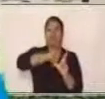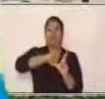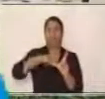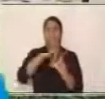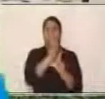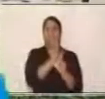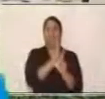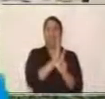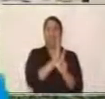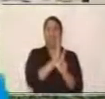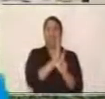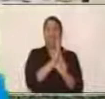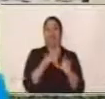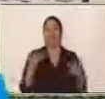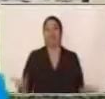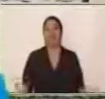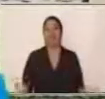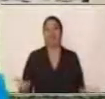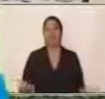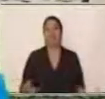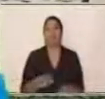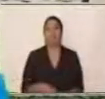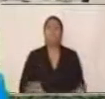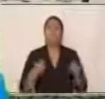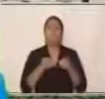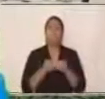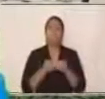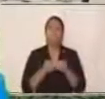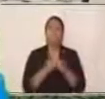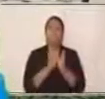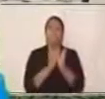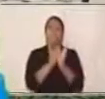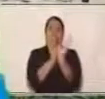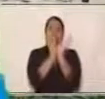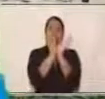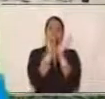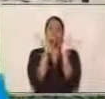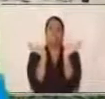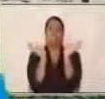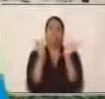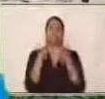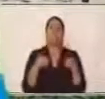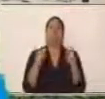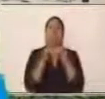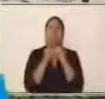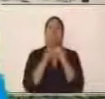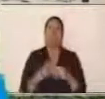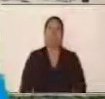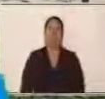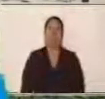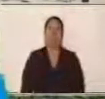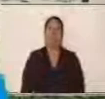obtuso. Si abrimos más, sigue siendo un ángulo obtuso. Muy bien.